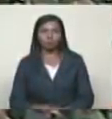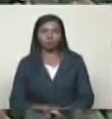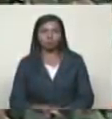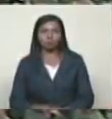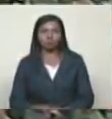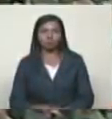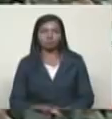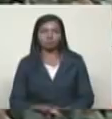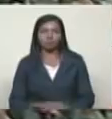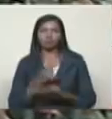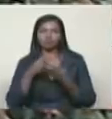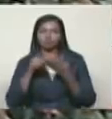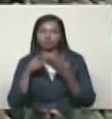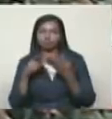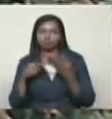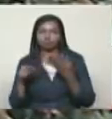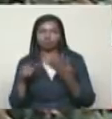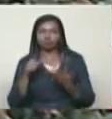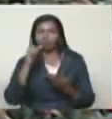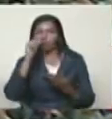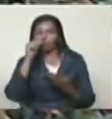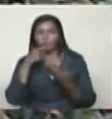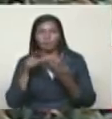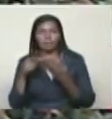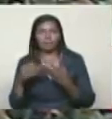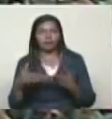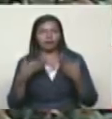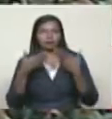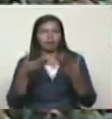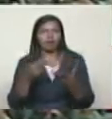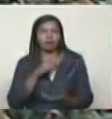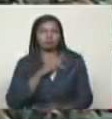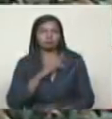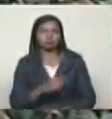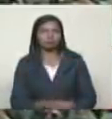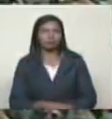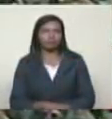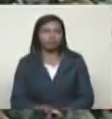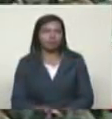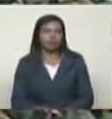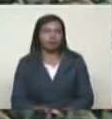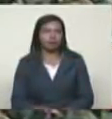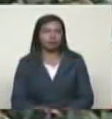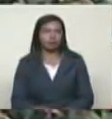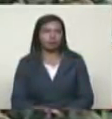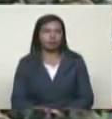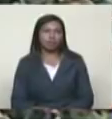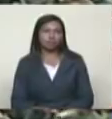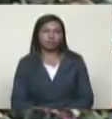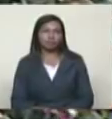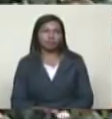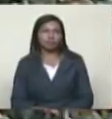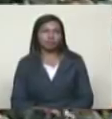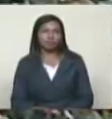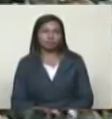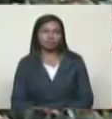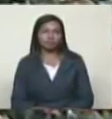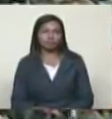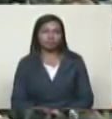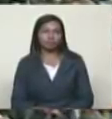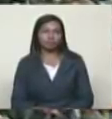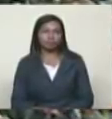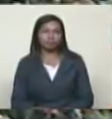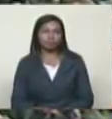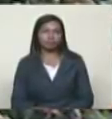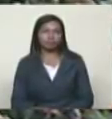Anderson García Escobar. Sargento primero Luis Fernando Cadenas Aguilar. Sargento segundo Edward José Iván de Ontivero. Sargento